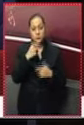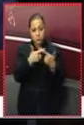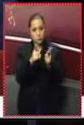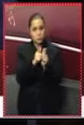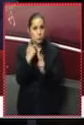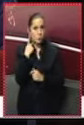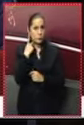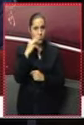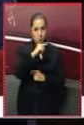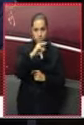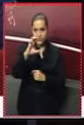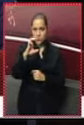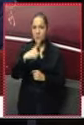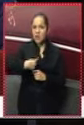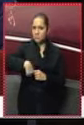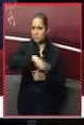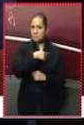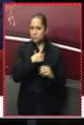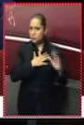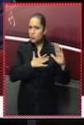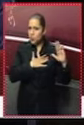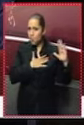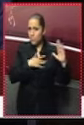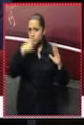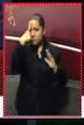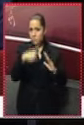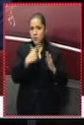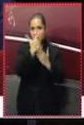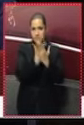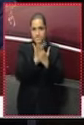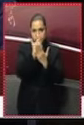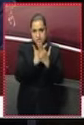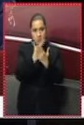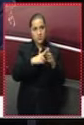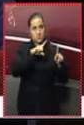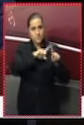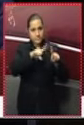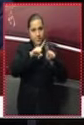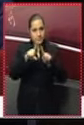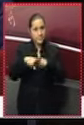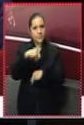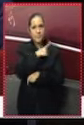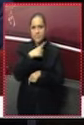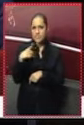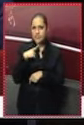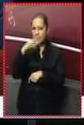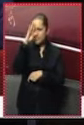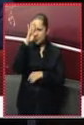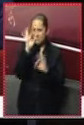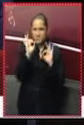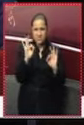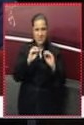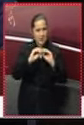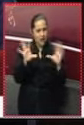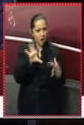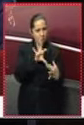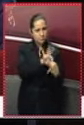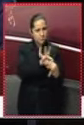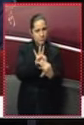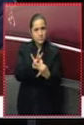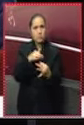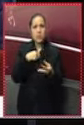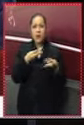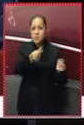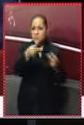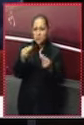Ciudadanos tenemos el compromiso de que las finanzas públicas se ejerzan en un sentido de racionalidad y austeridad y en beneficio